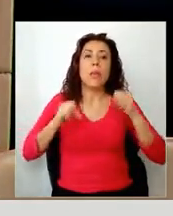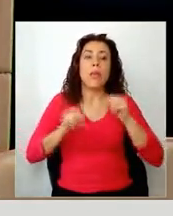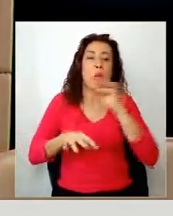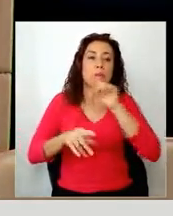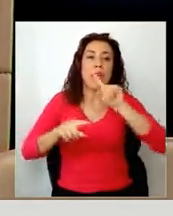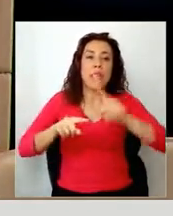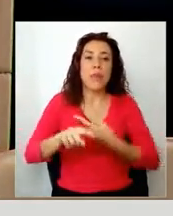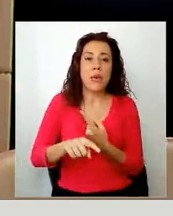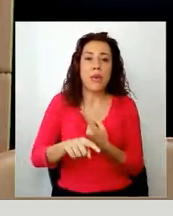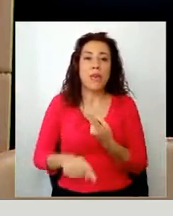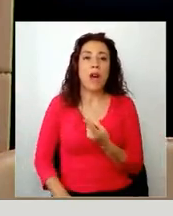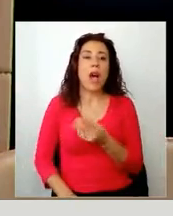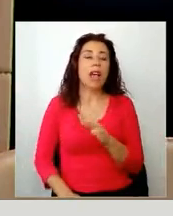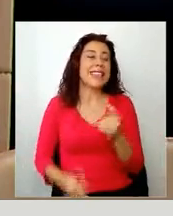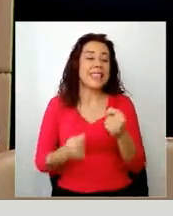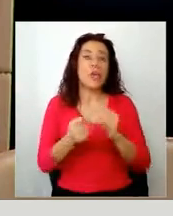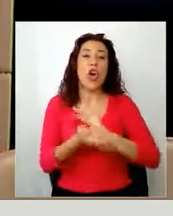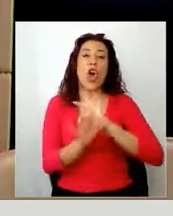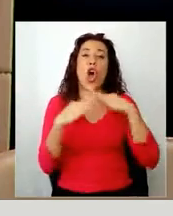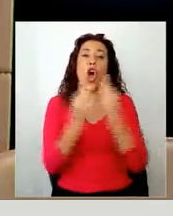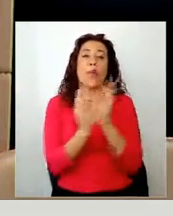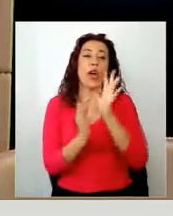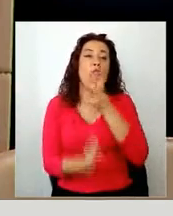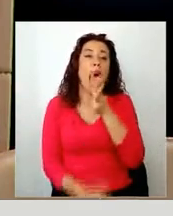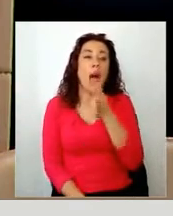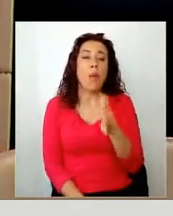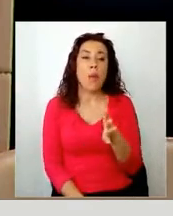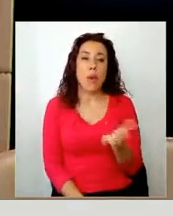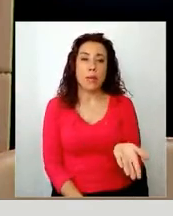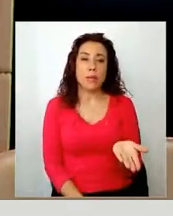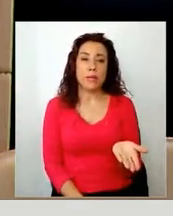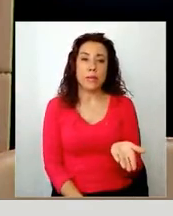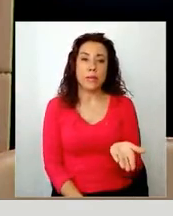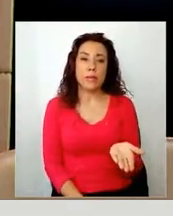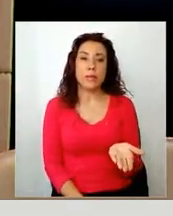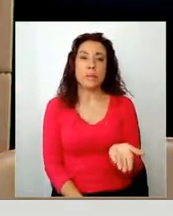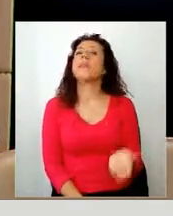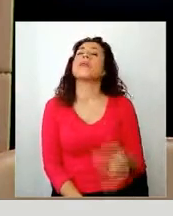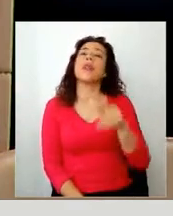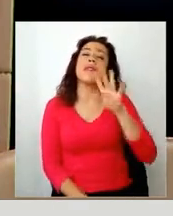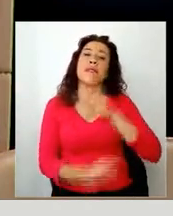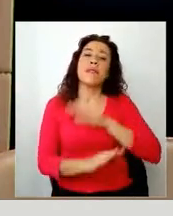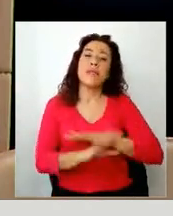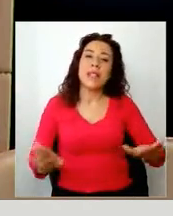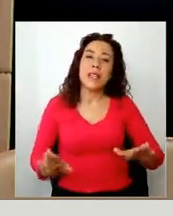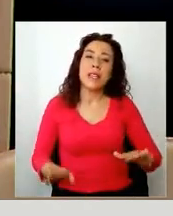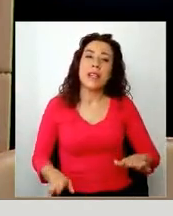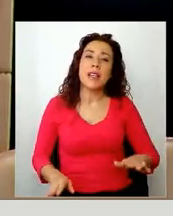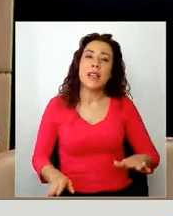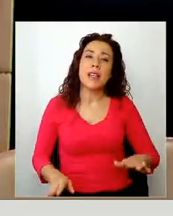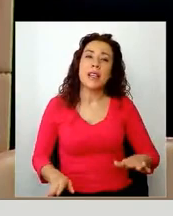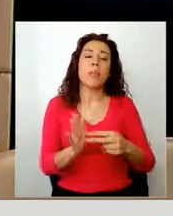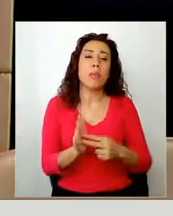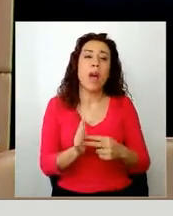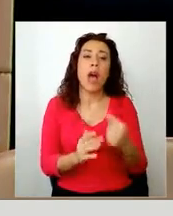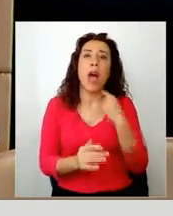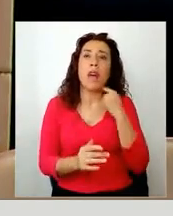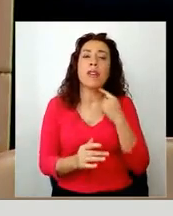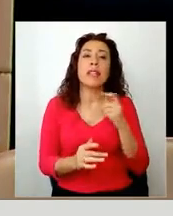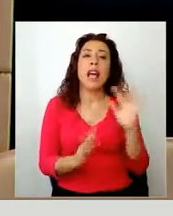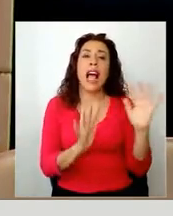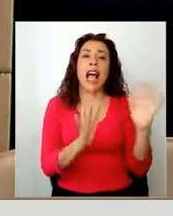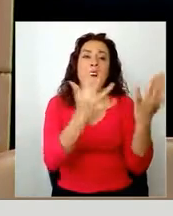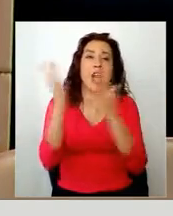completo de todas las aguas servidas terminemos de una vez por todas con el crimen ecológico de los emisarios sanitarios